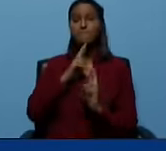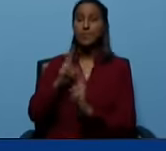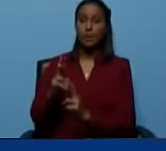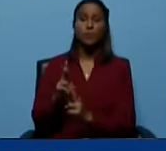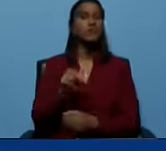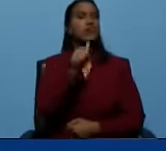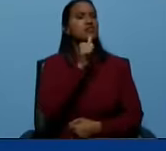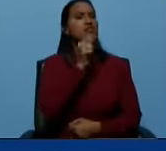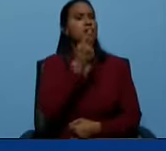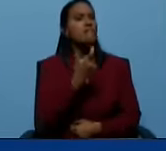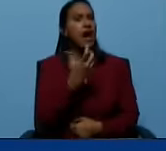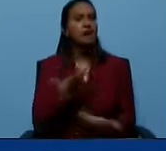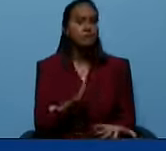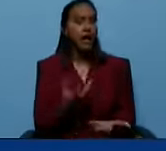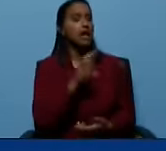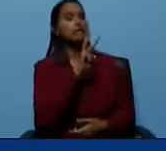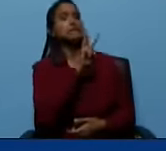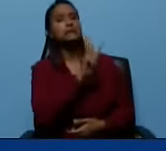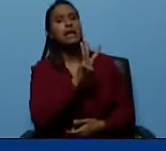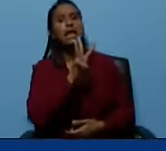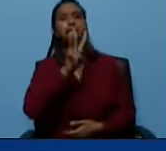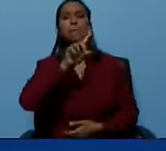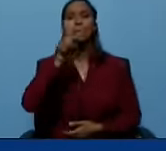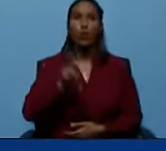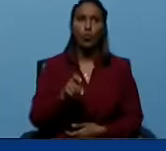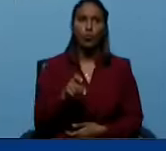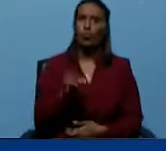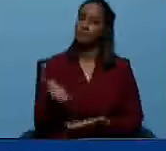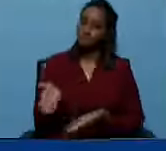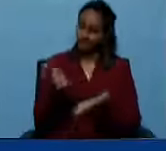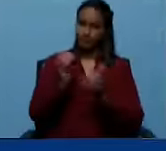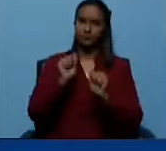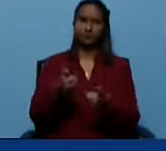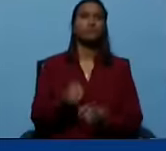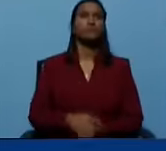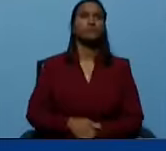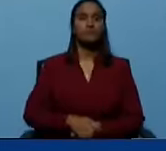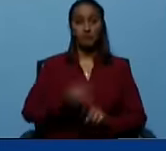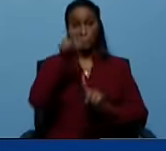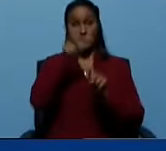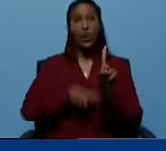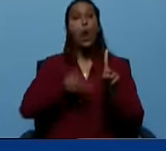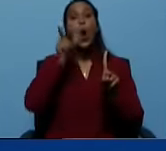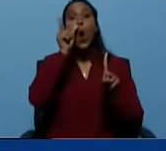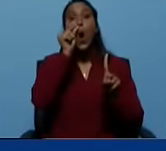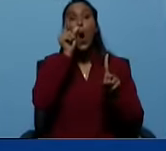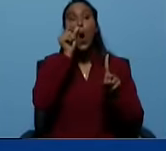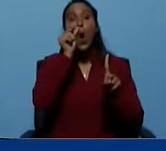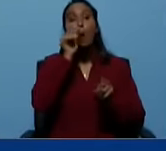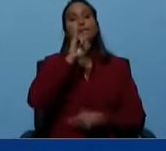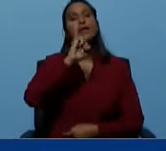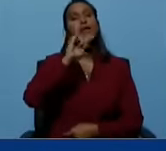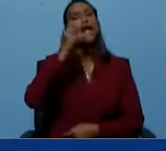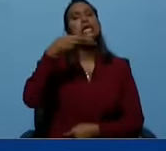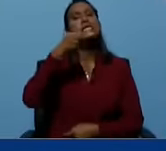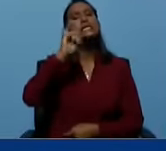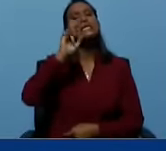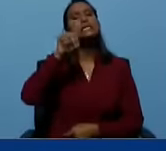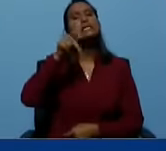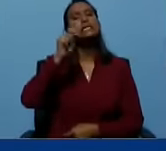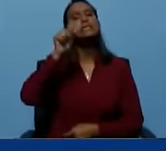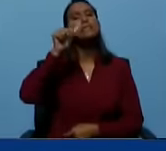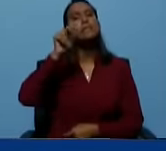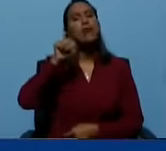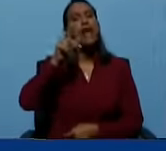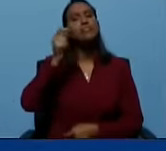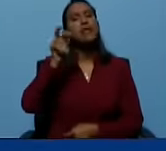Faltan 3 preguntas, señor presidente. Adelante. La siguiente es para Marcos Salgado, corresponsal de Hispan TV de la República Islámica